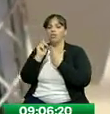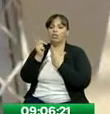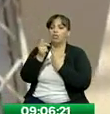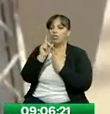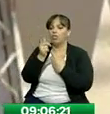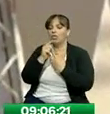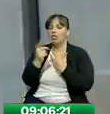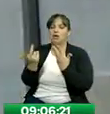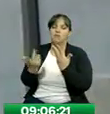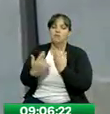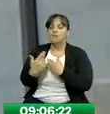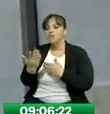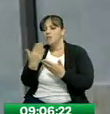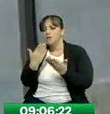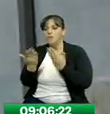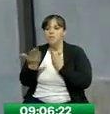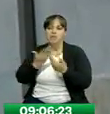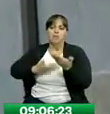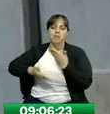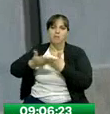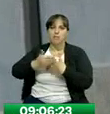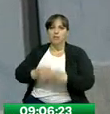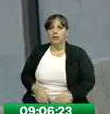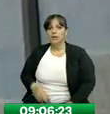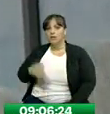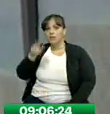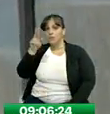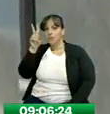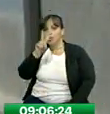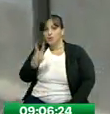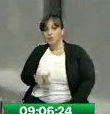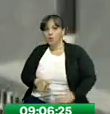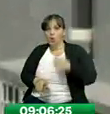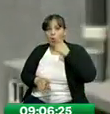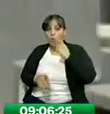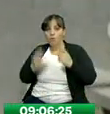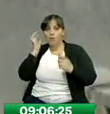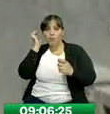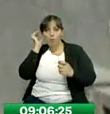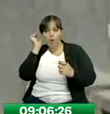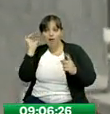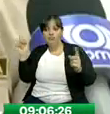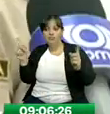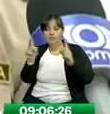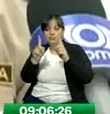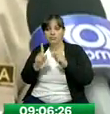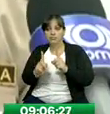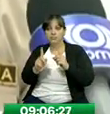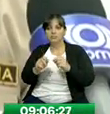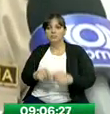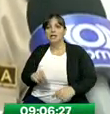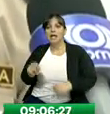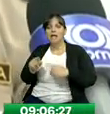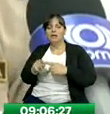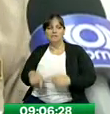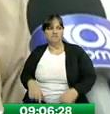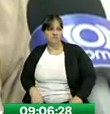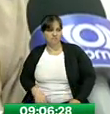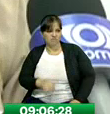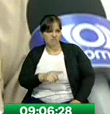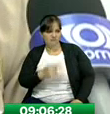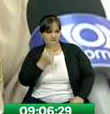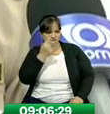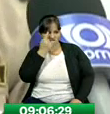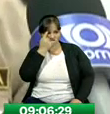primeros problemas entre una pareja de venezolanos los celos estarían entre los invitados una situación que sucediera un espacio